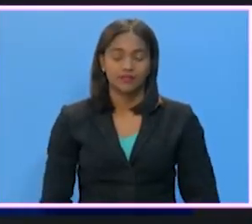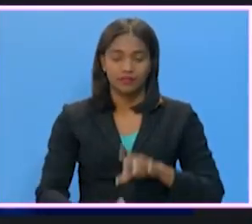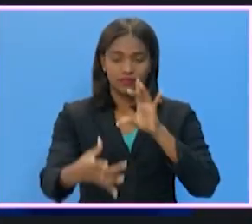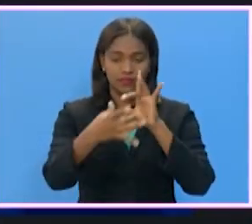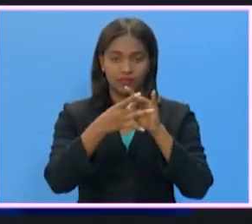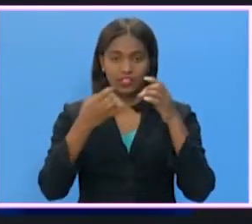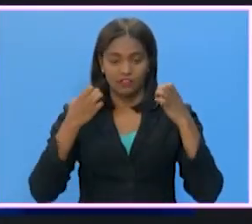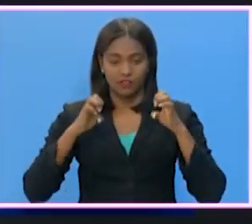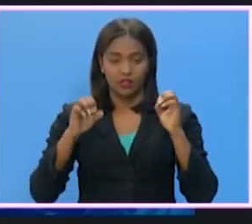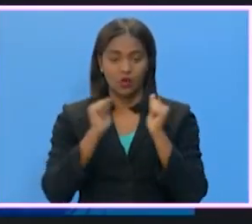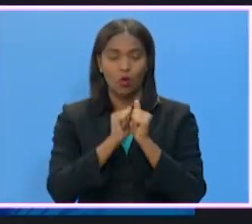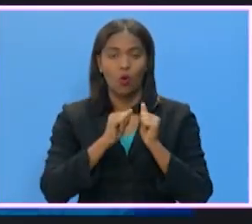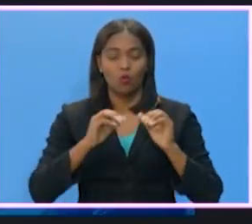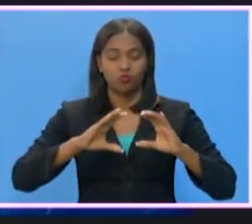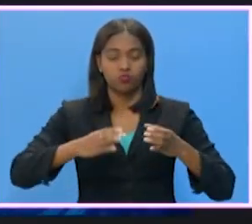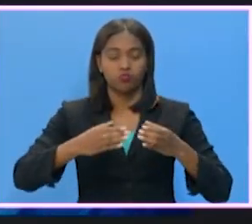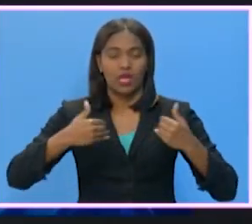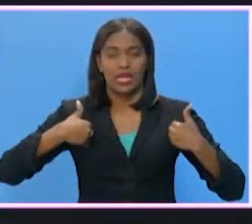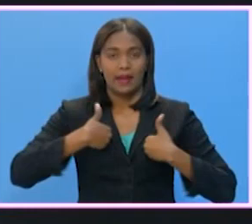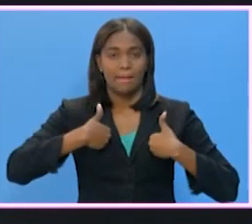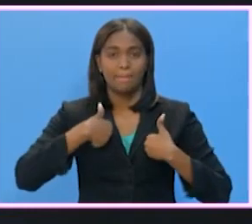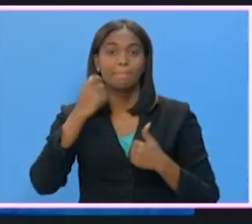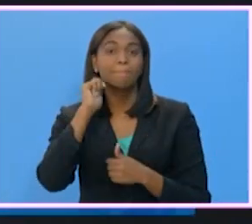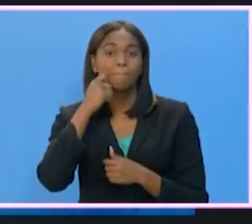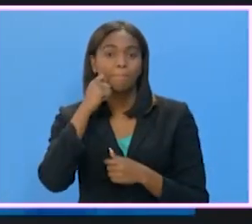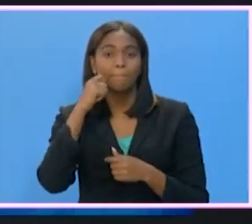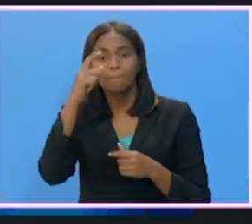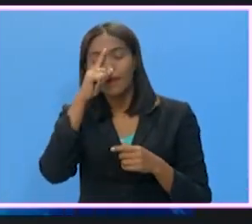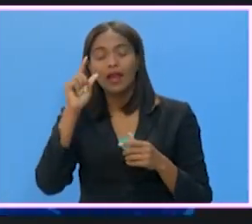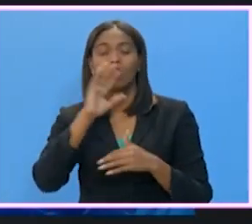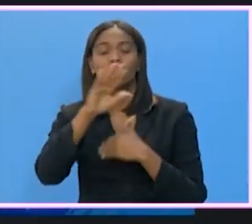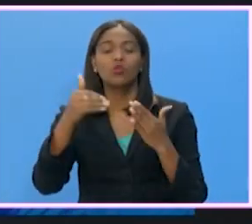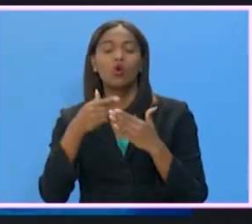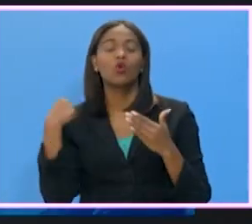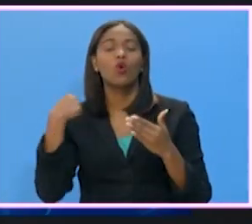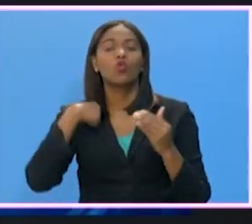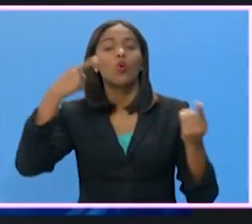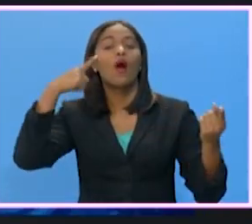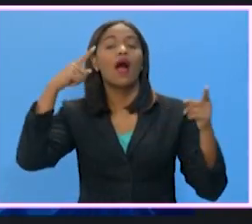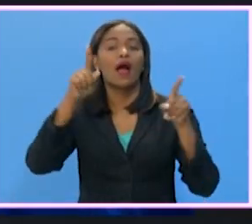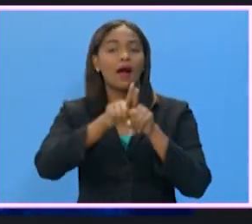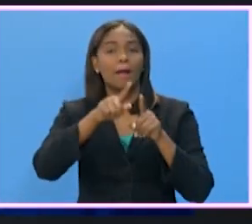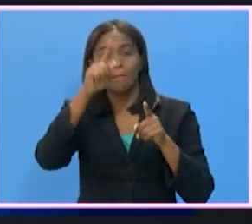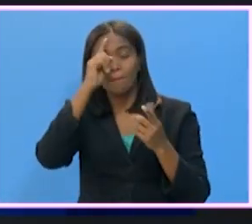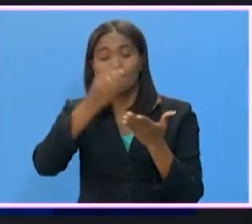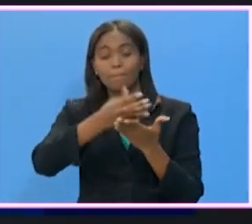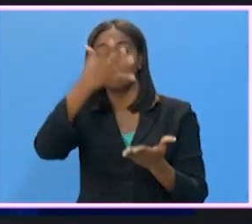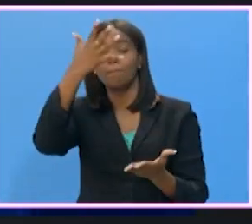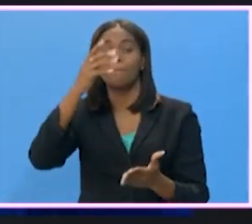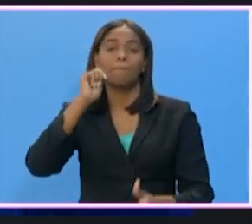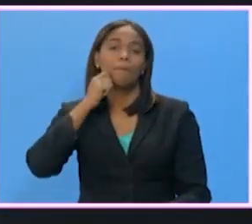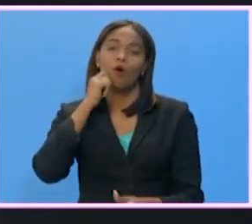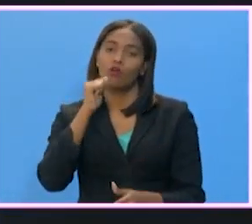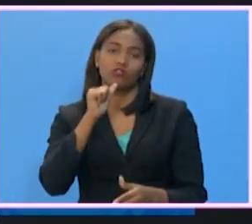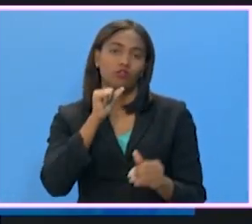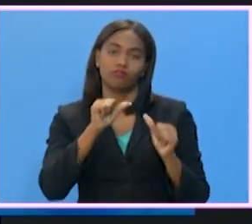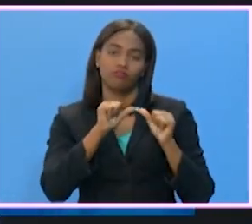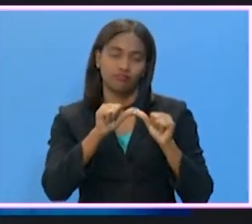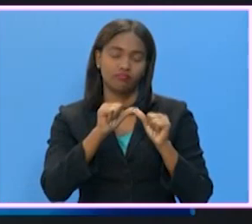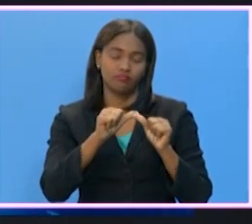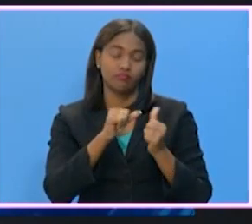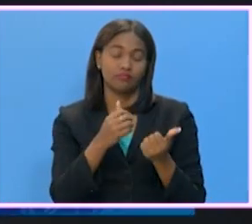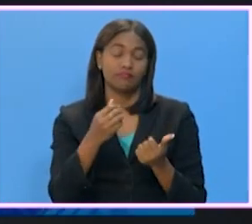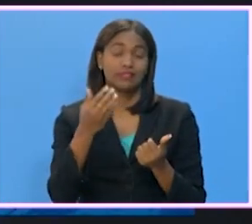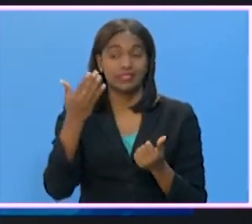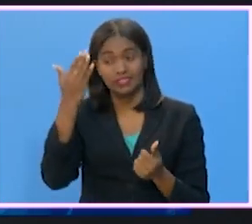con el sector avícola para juntos impedir que el precio de pollo aumente en la proporción que, como